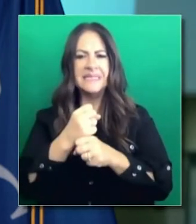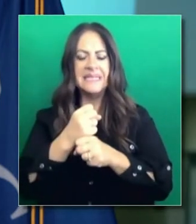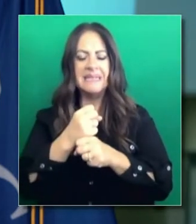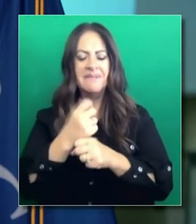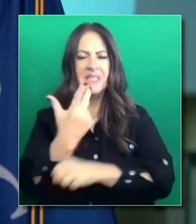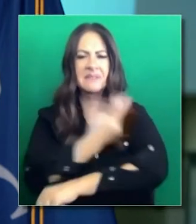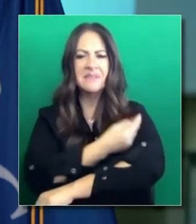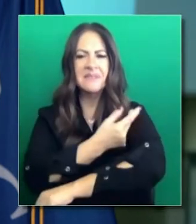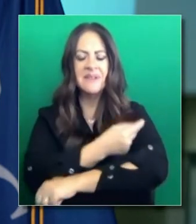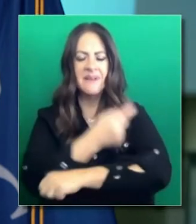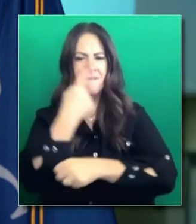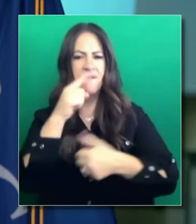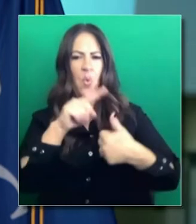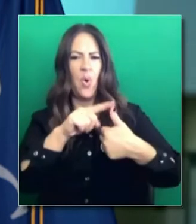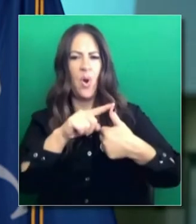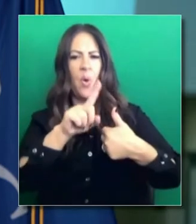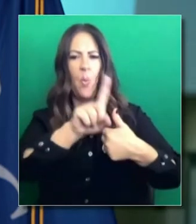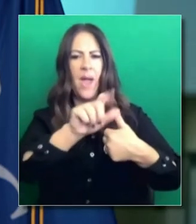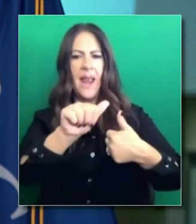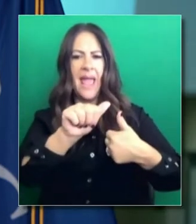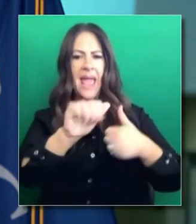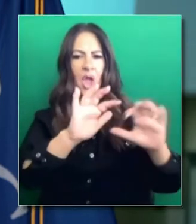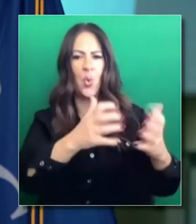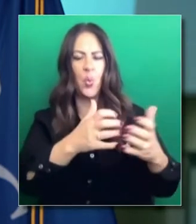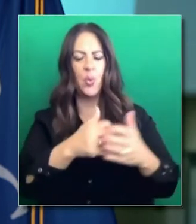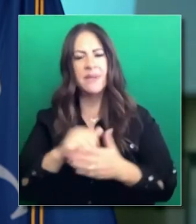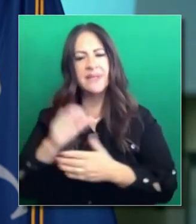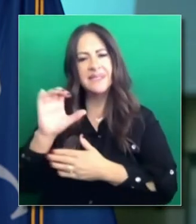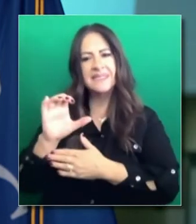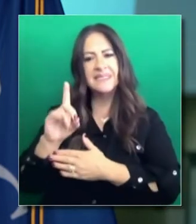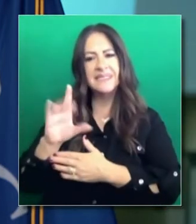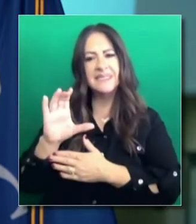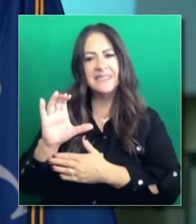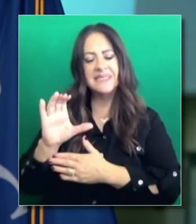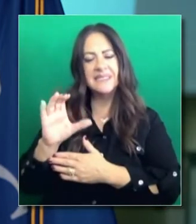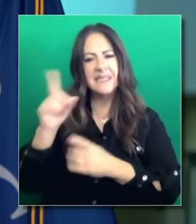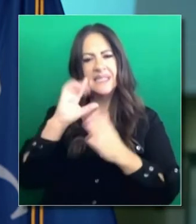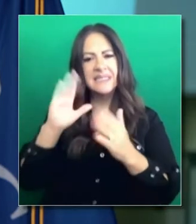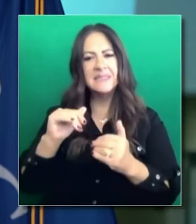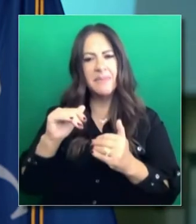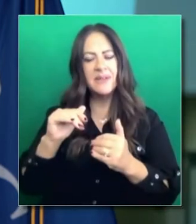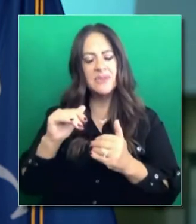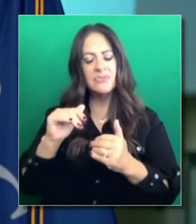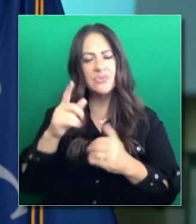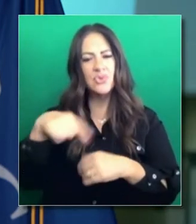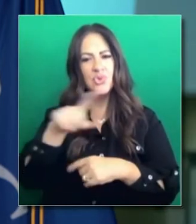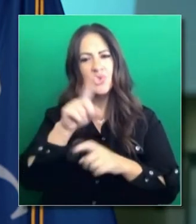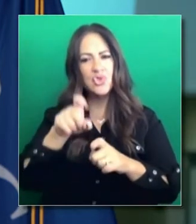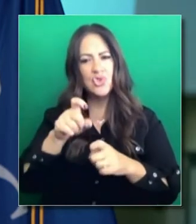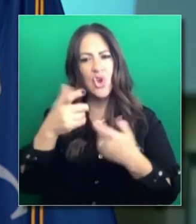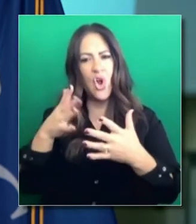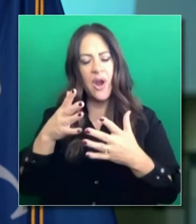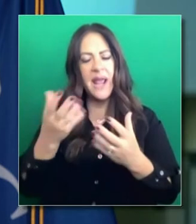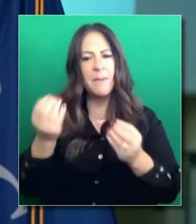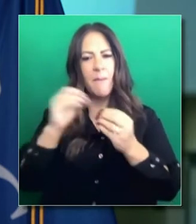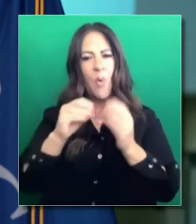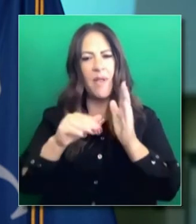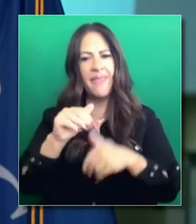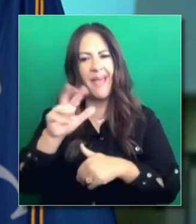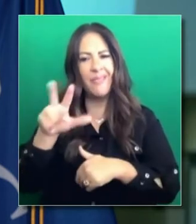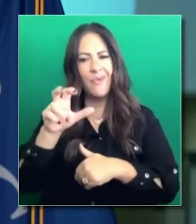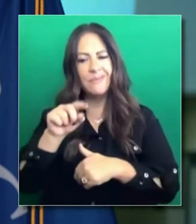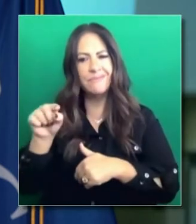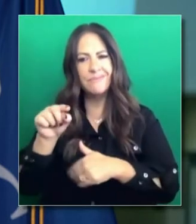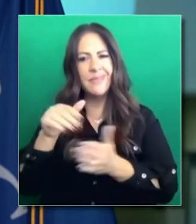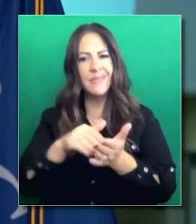de la población en 2 semanas. El Centro de Control de Enfermedades había previsto que los estados pudieran vacunar